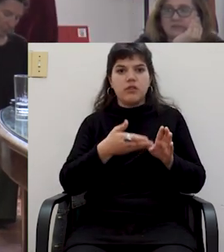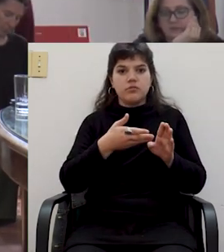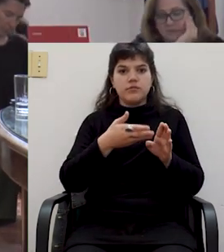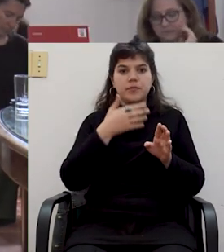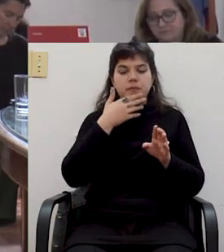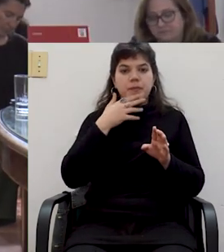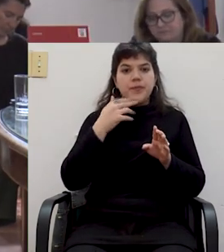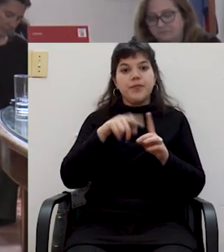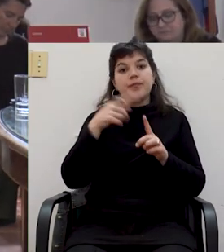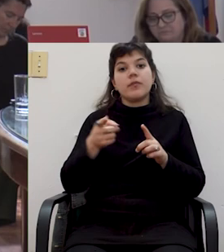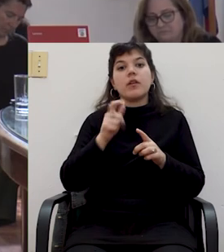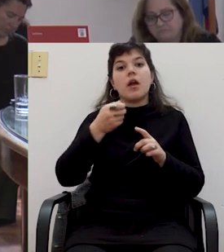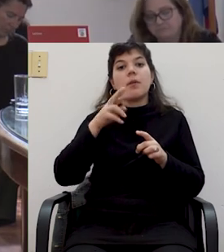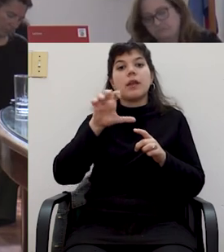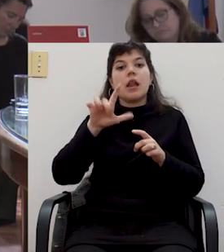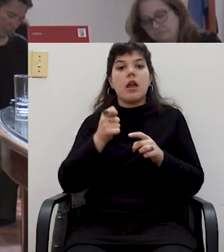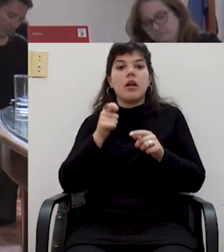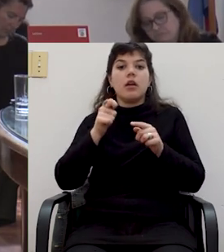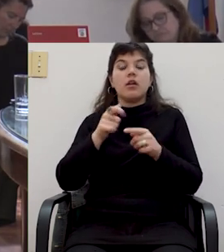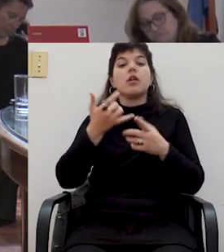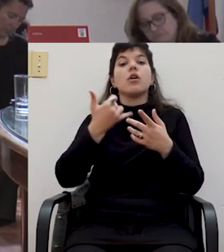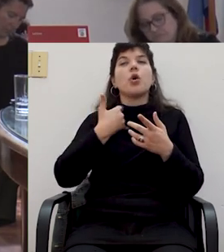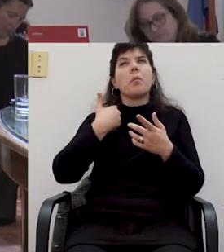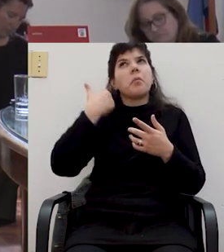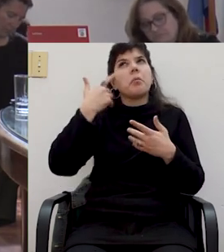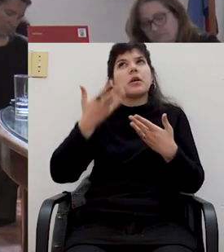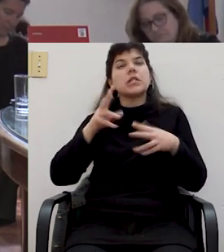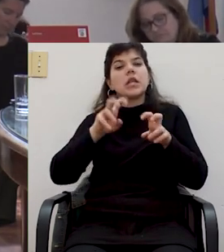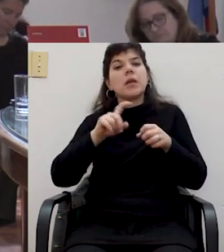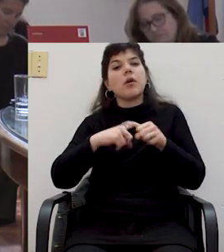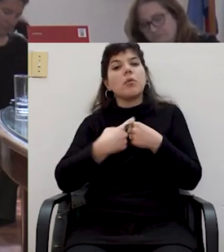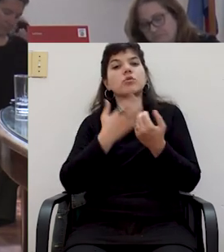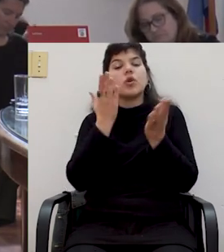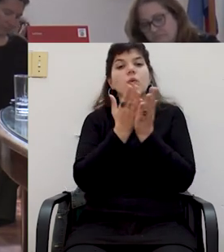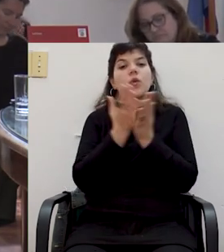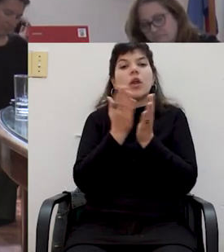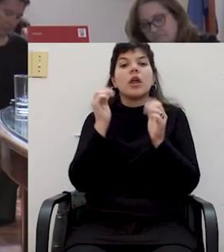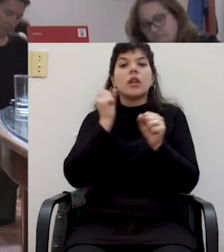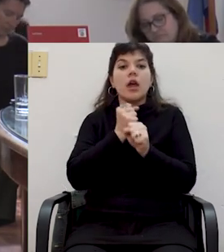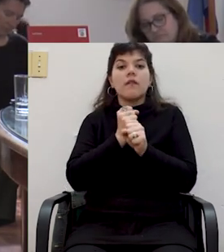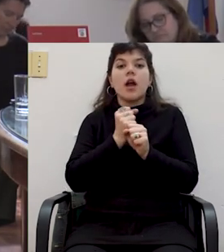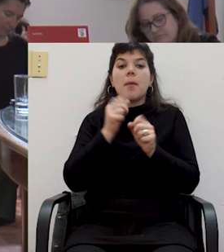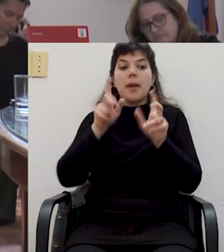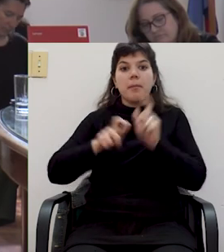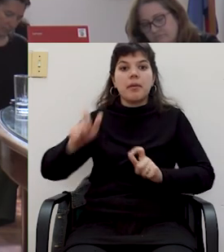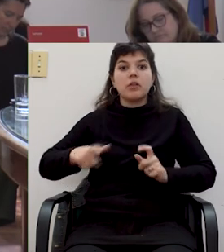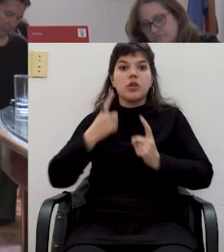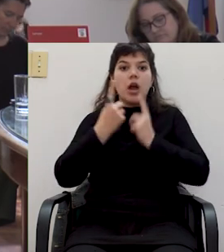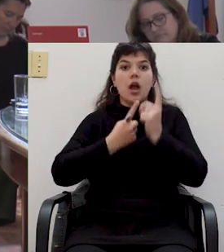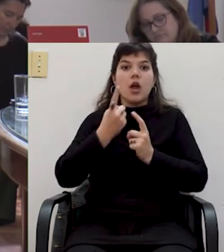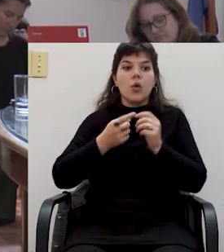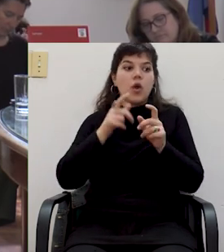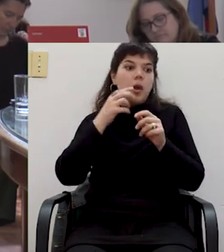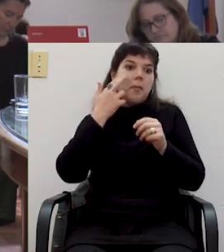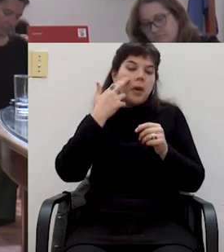Gabriela, ¿cómo puede pensarse el abordaje de las condiciones de estudio y trabajo para personas que transitan hoy alguna afección de salud